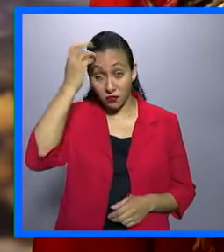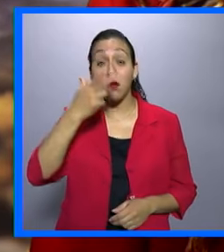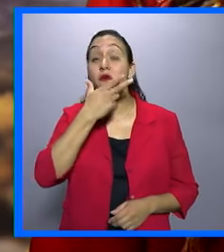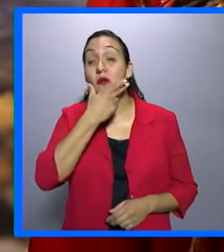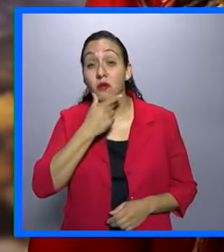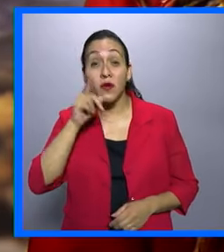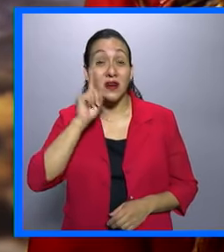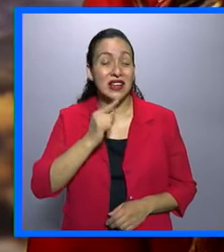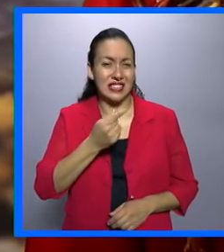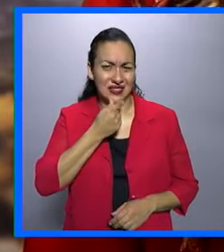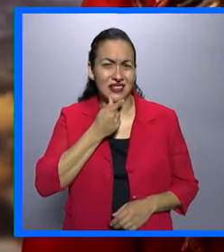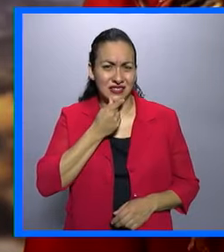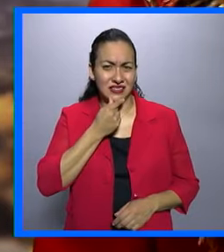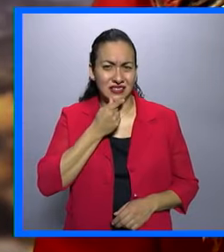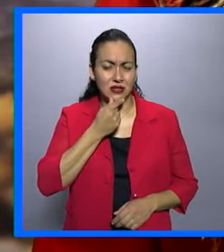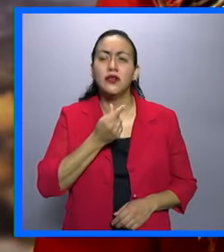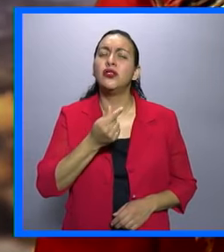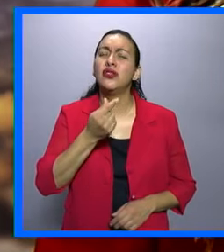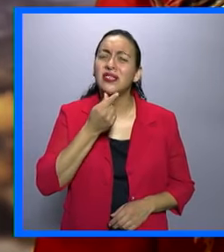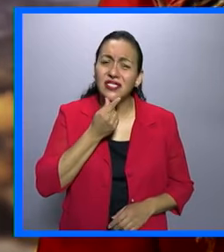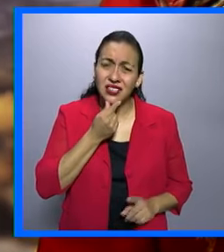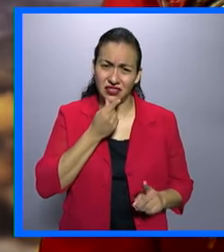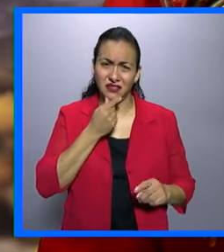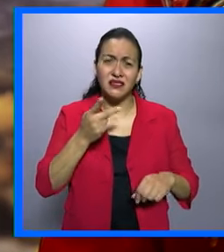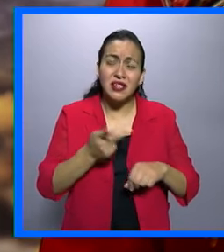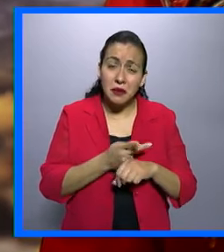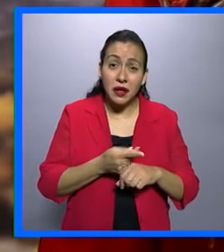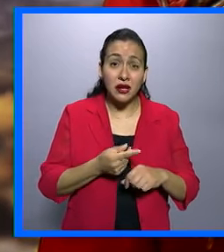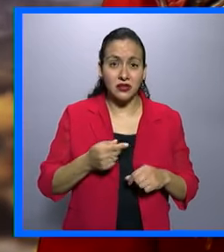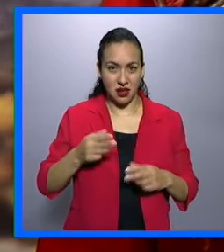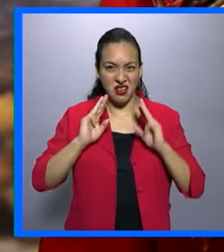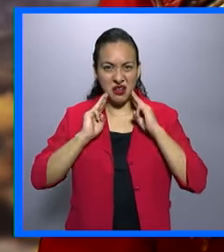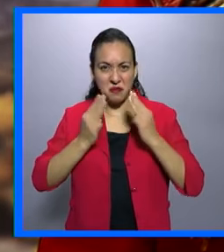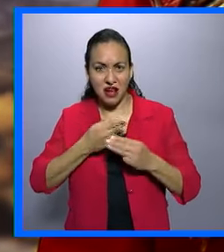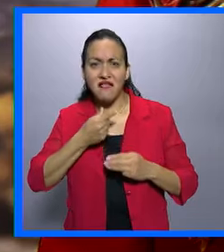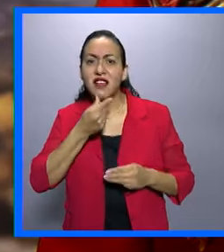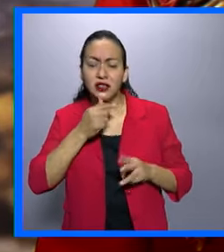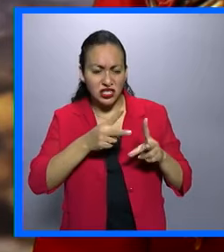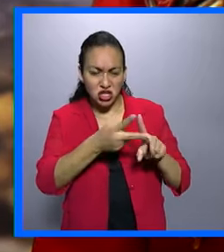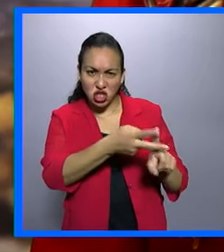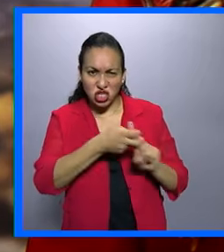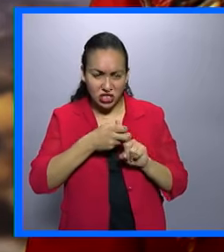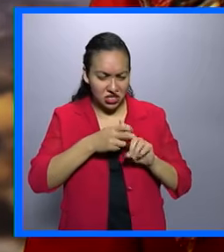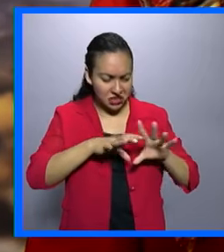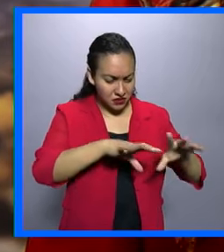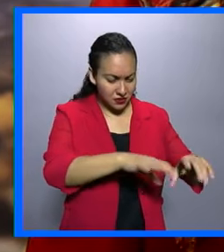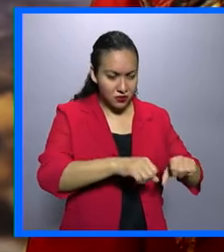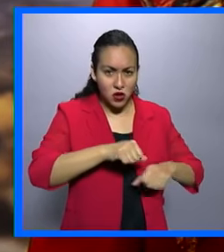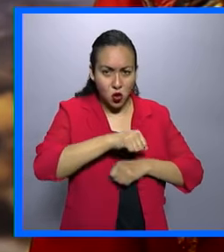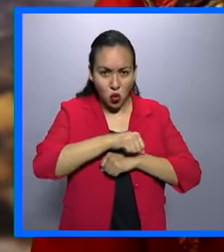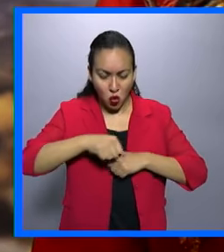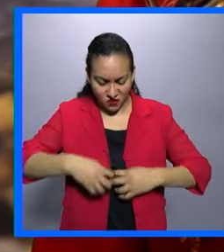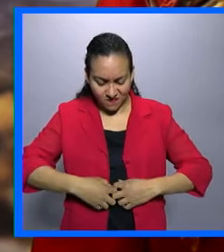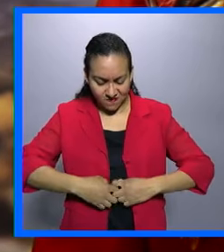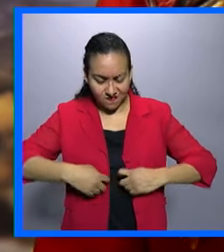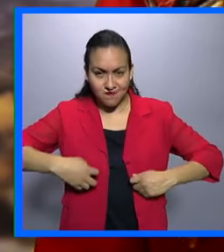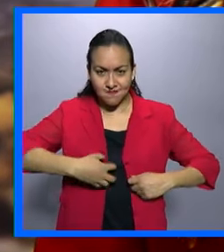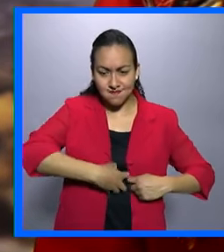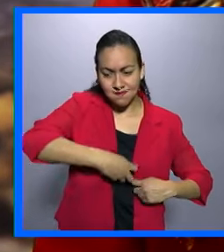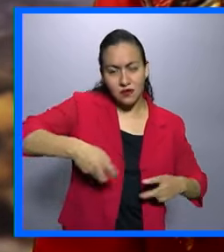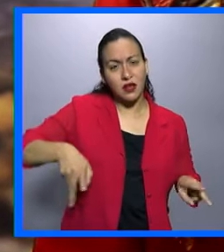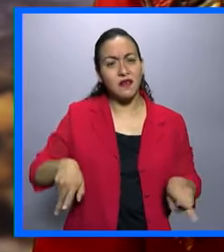niños a los que les extraen los órganos, están siendo obligados a integrarse al crimen y si